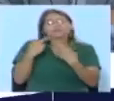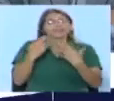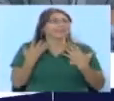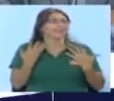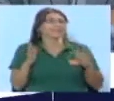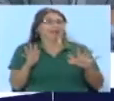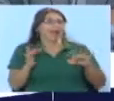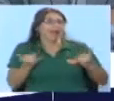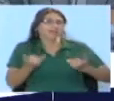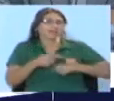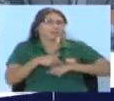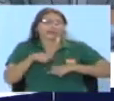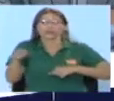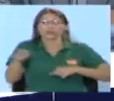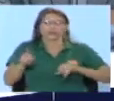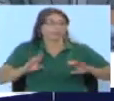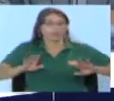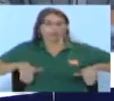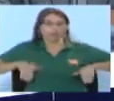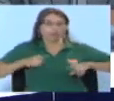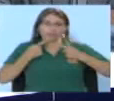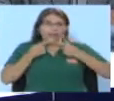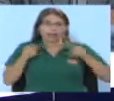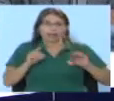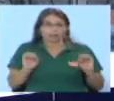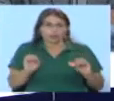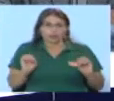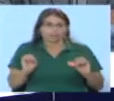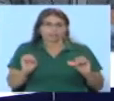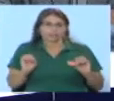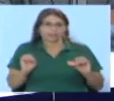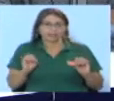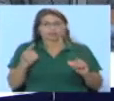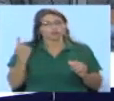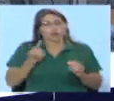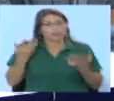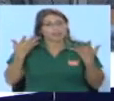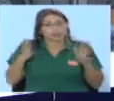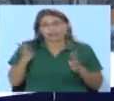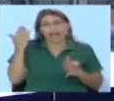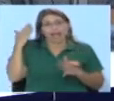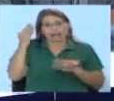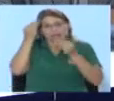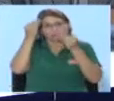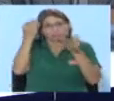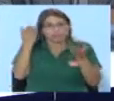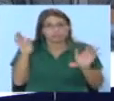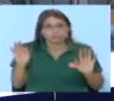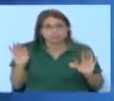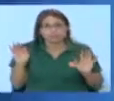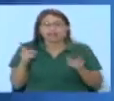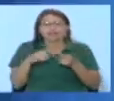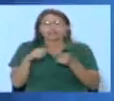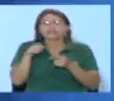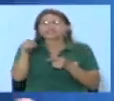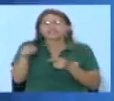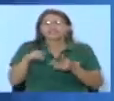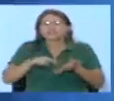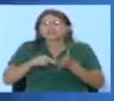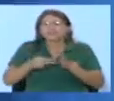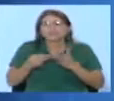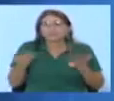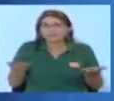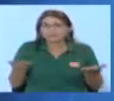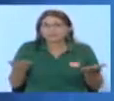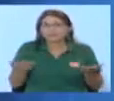estaban dando declaraciones, que solo lo que ya se había planteado. Entonces, bueno, eso que nos dice, ¿verdad? En